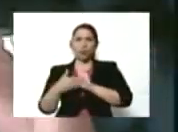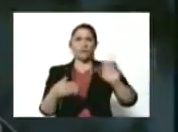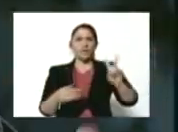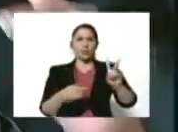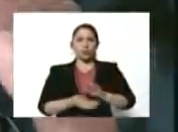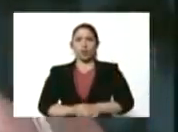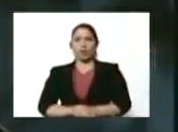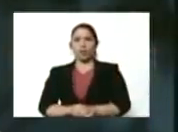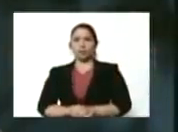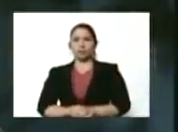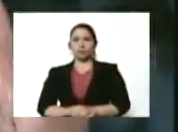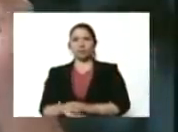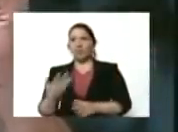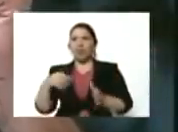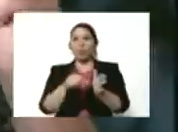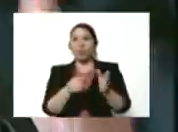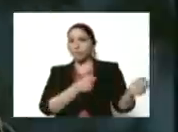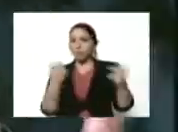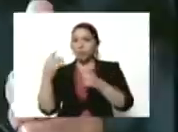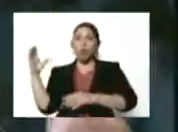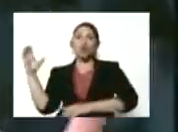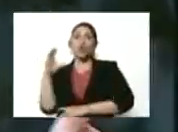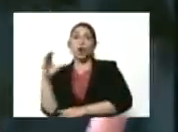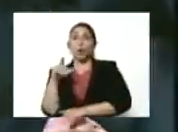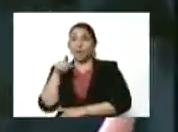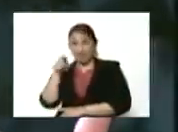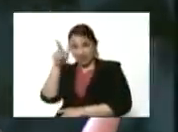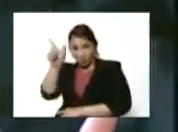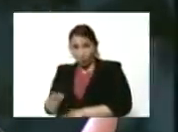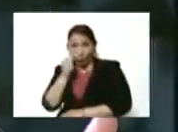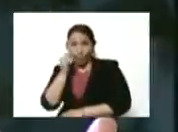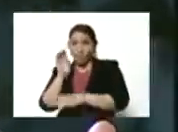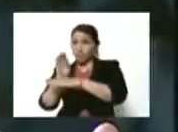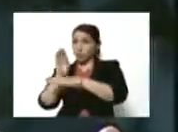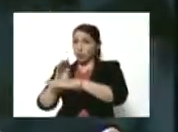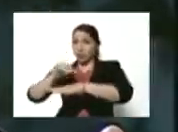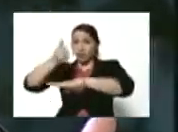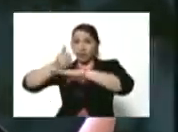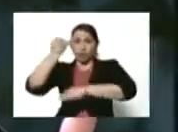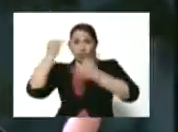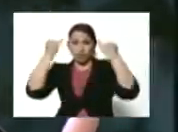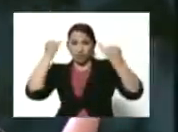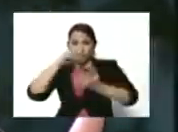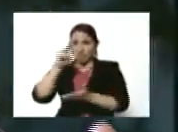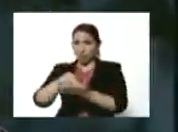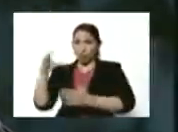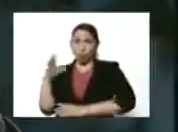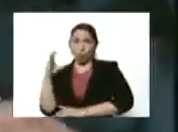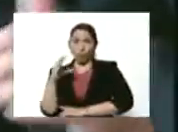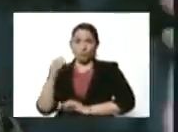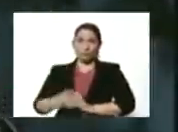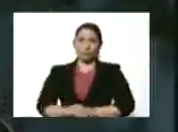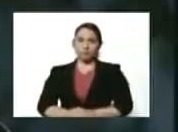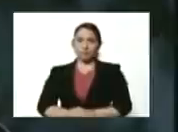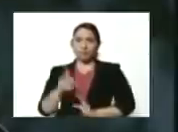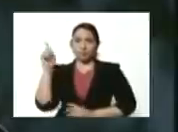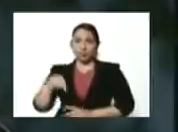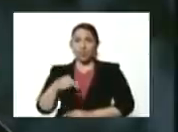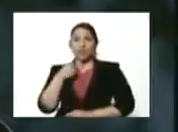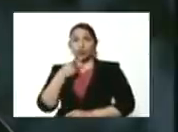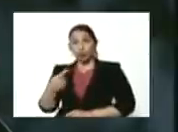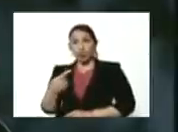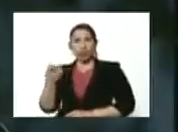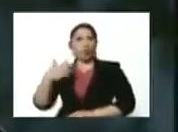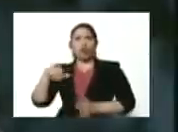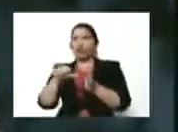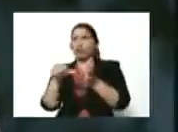que es la República de Colombia. Este Mavares está protegido directamente por el director de Inteligencia Nacional de Colombia, y por eso digo que yo no sé dónde